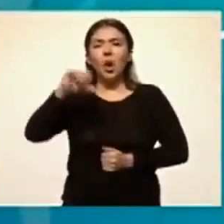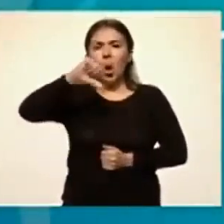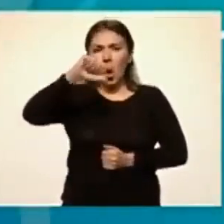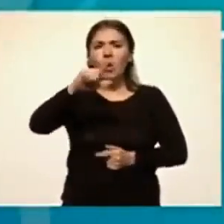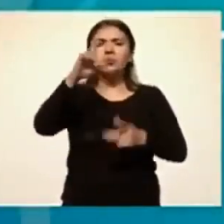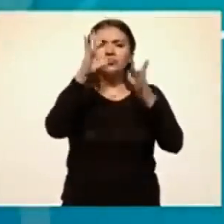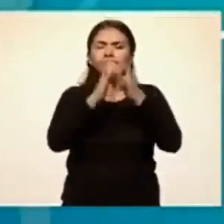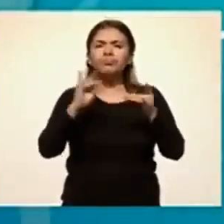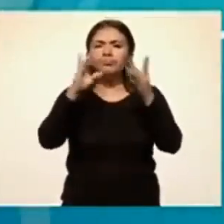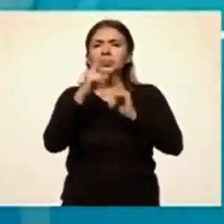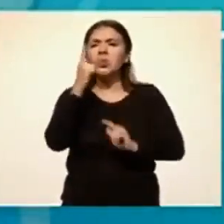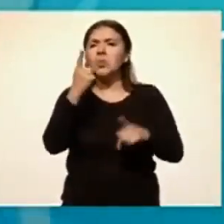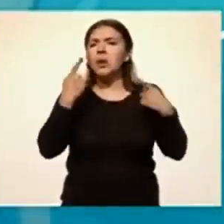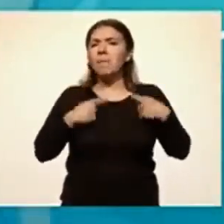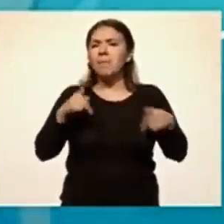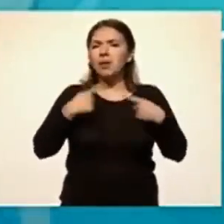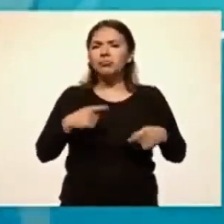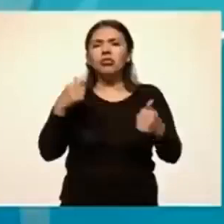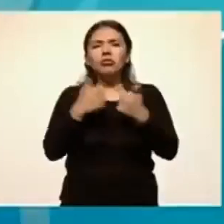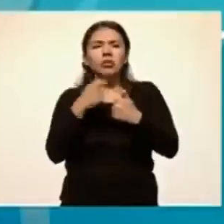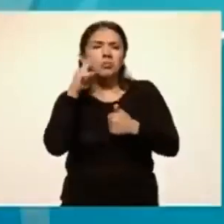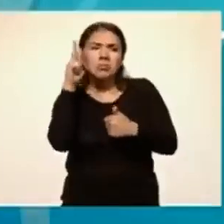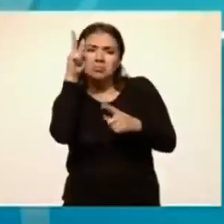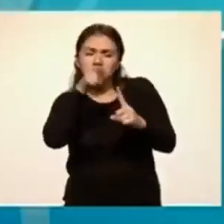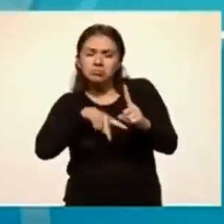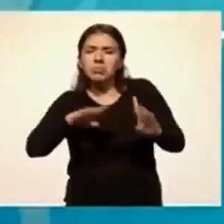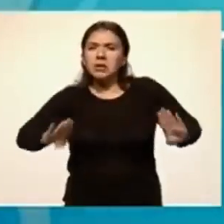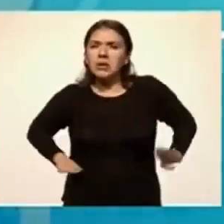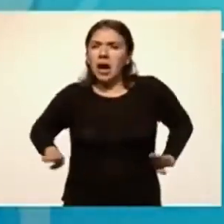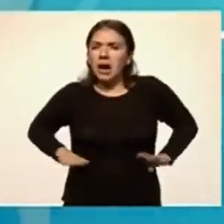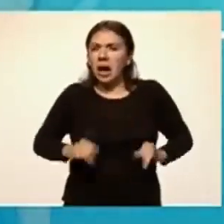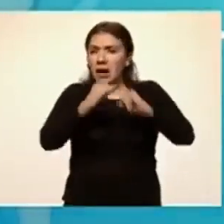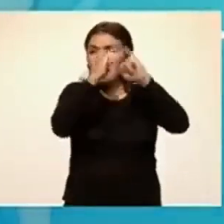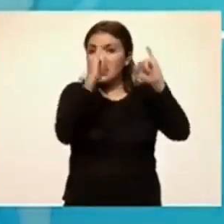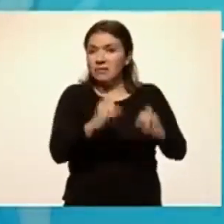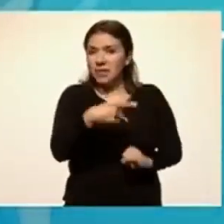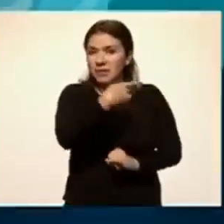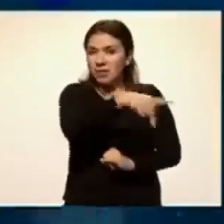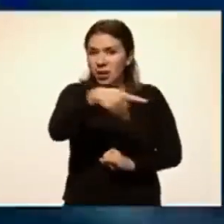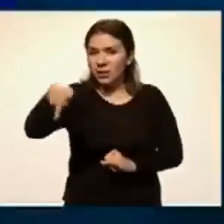Describirás a un personaje a partir de sus particularidades individuales.